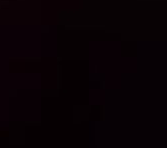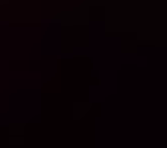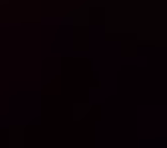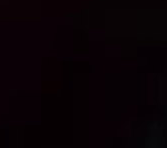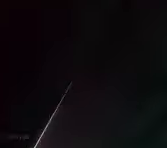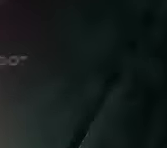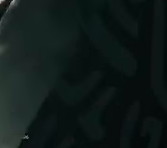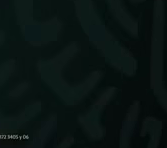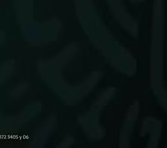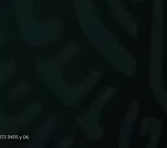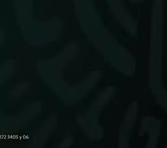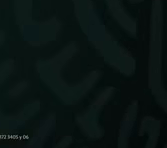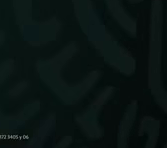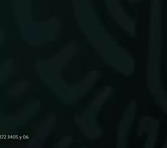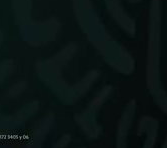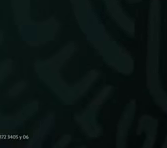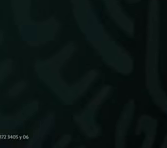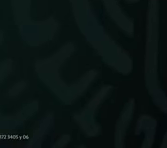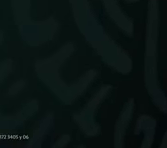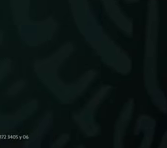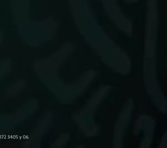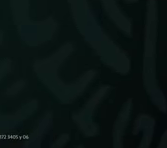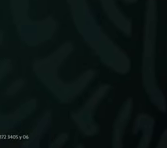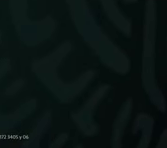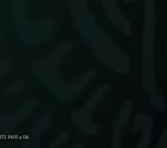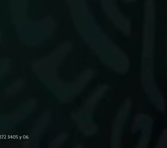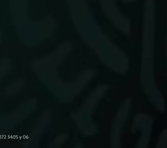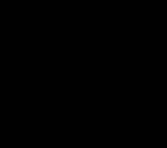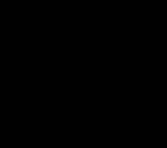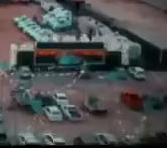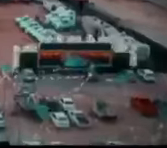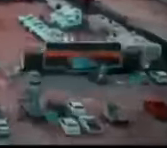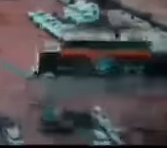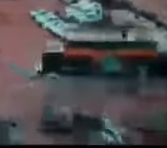Gobierno de Ensenada. Juntos, seguiremos cumpliendo.